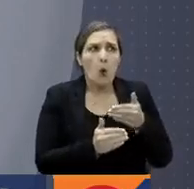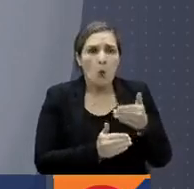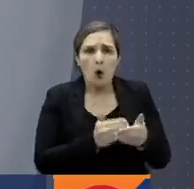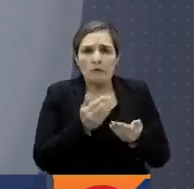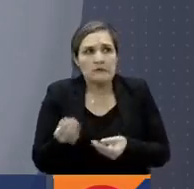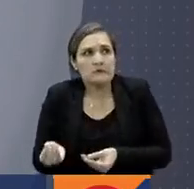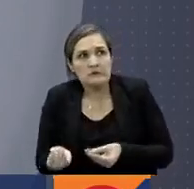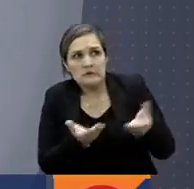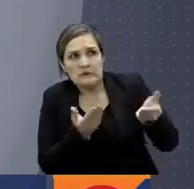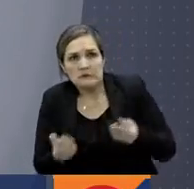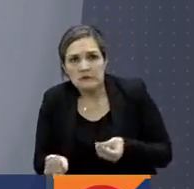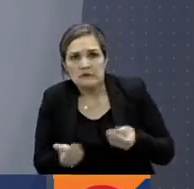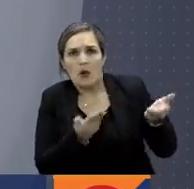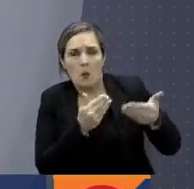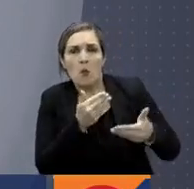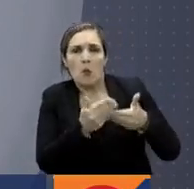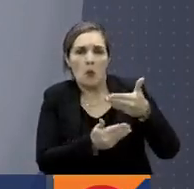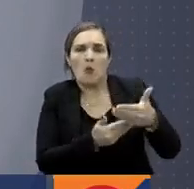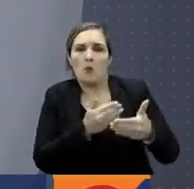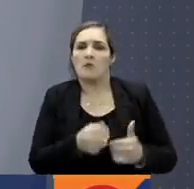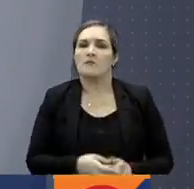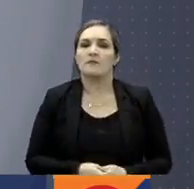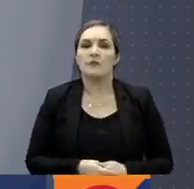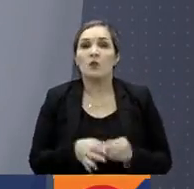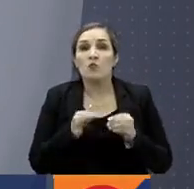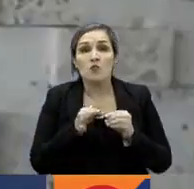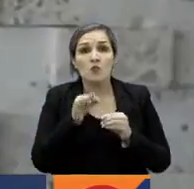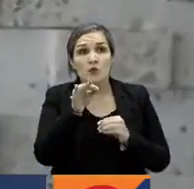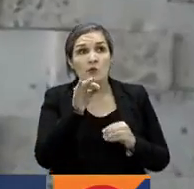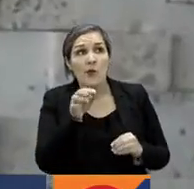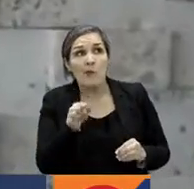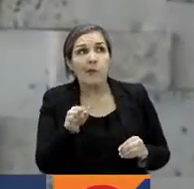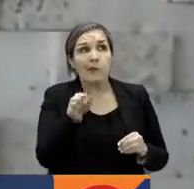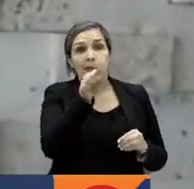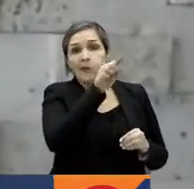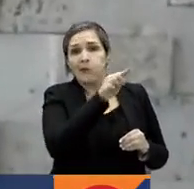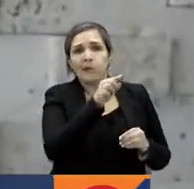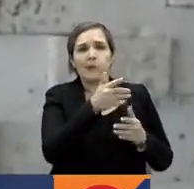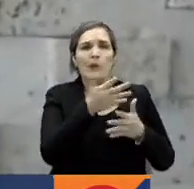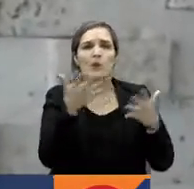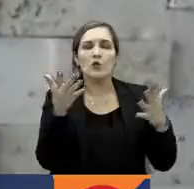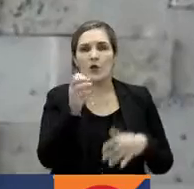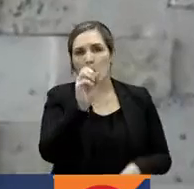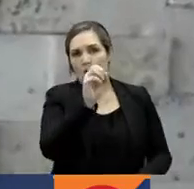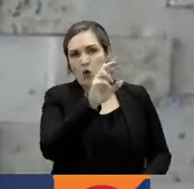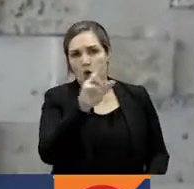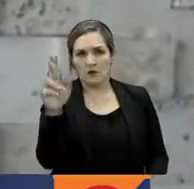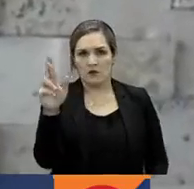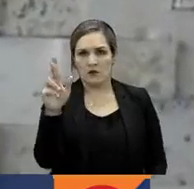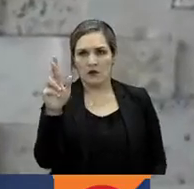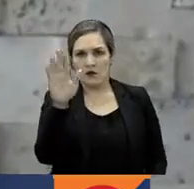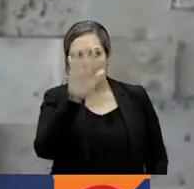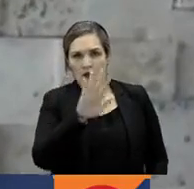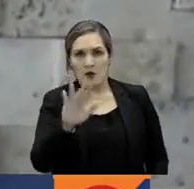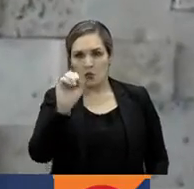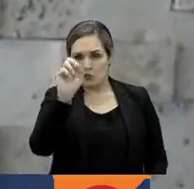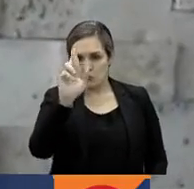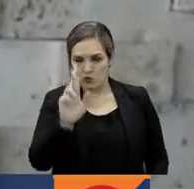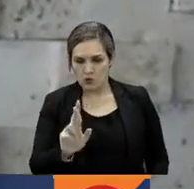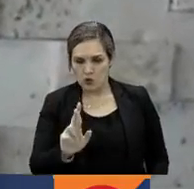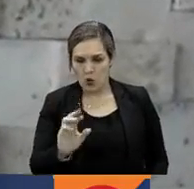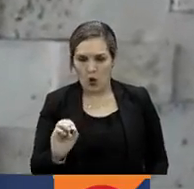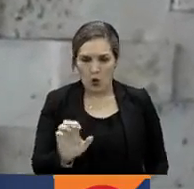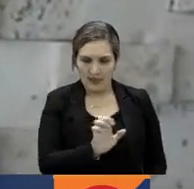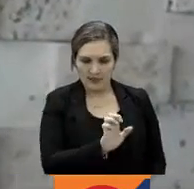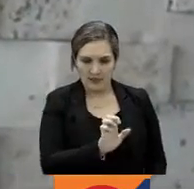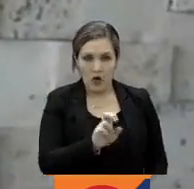restablecerse el servicio en el departamento. Los municipios que cuentan ya con el gas están ubicados en la región de Oriente, la gran mayoría del suroeste y la gran mayoría